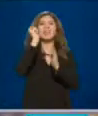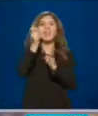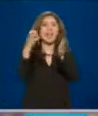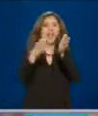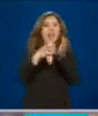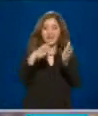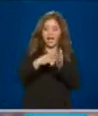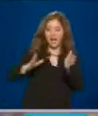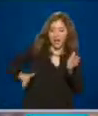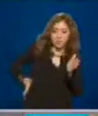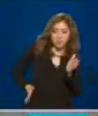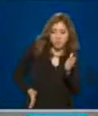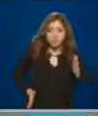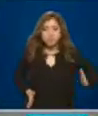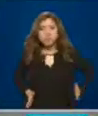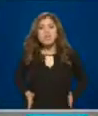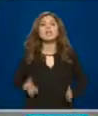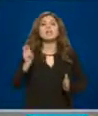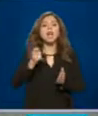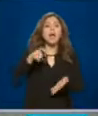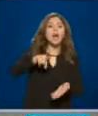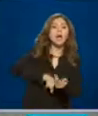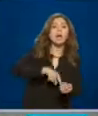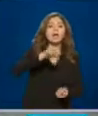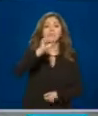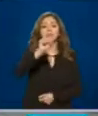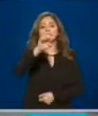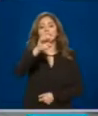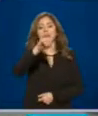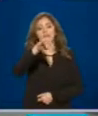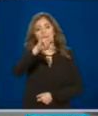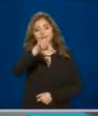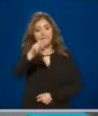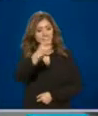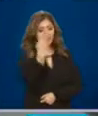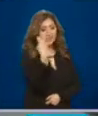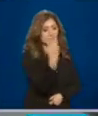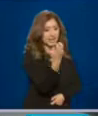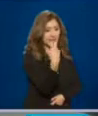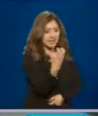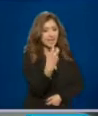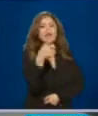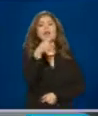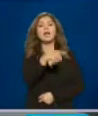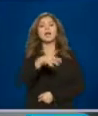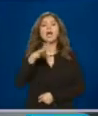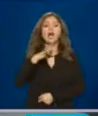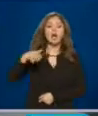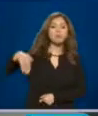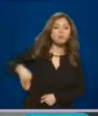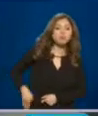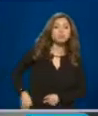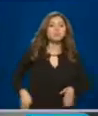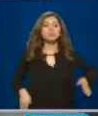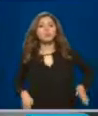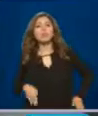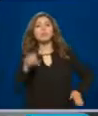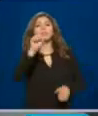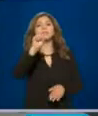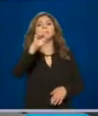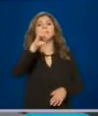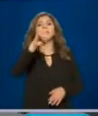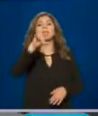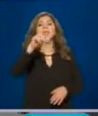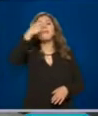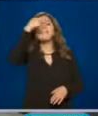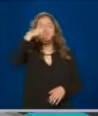Sí. Bueno, esas cajitas tenían semillas. Mira, ahí están. Ahí están. Las cajitas traían las semillas para que las semillas fueran bendecidas